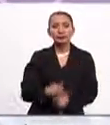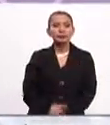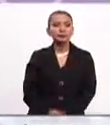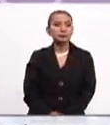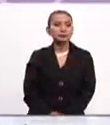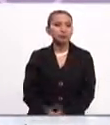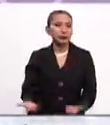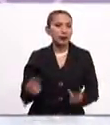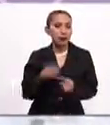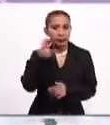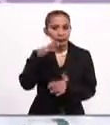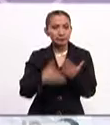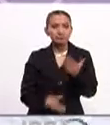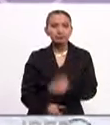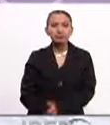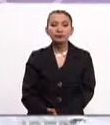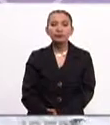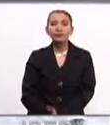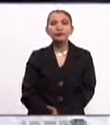Iglesia, por supuesto, la Iglesia Católica.